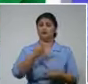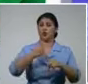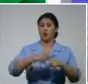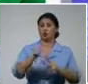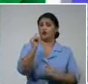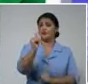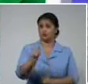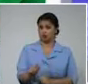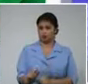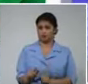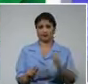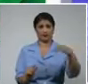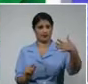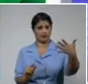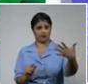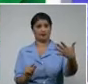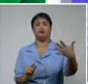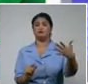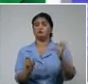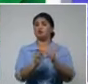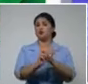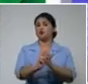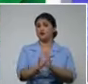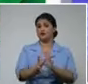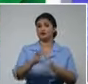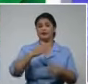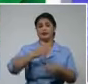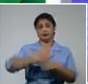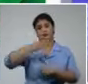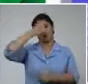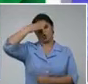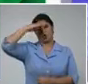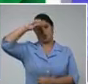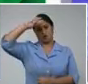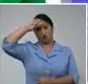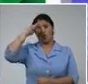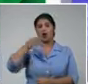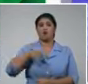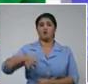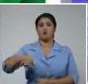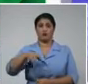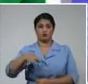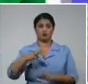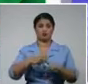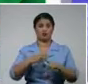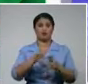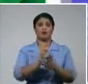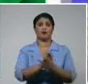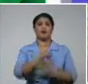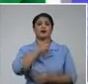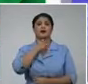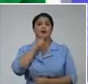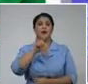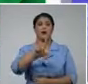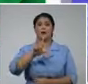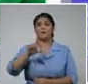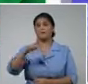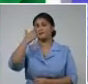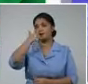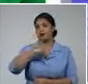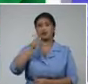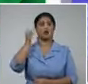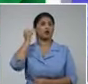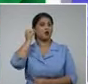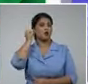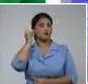Fallece en la provincia de Santiago de Cuba, del municipio Mella, una paciente joven, 40